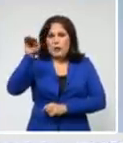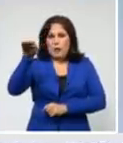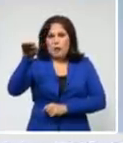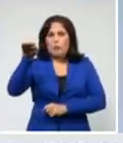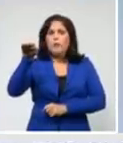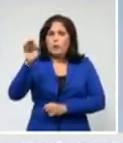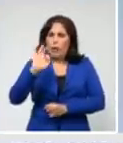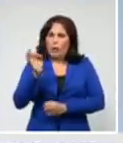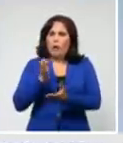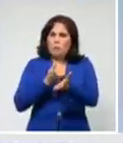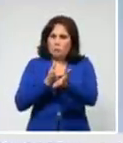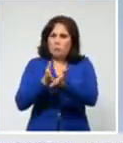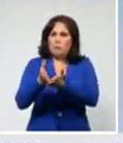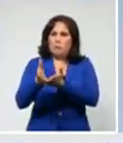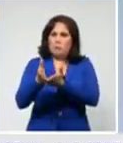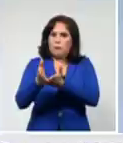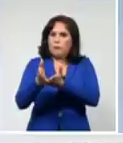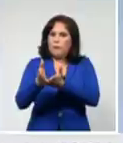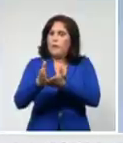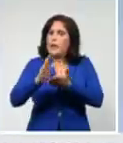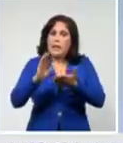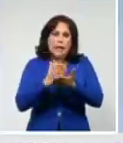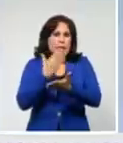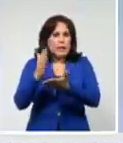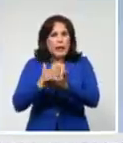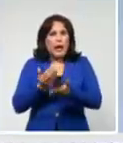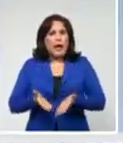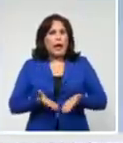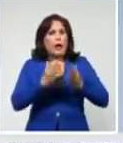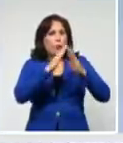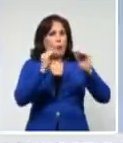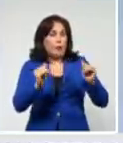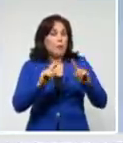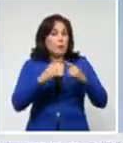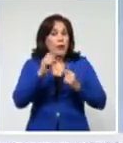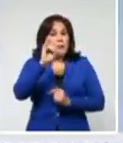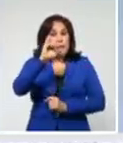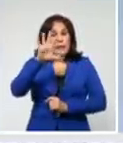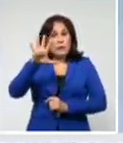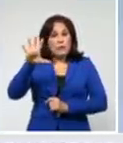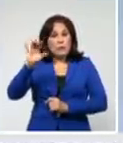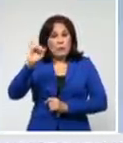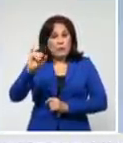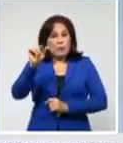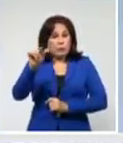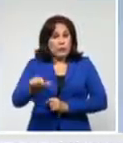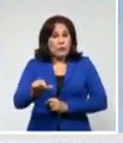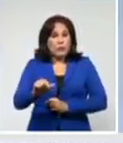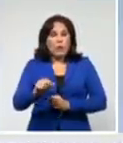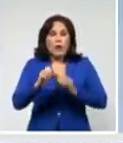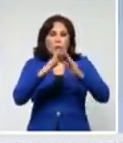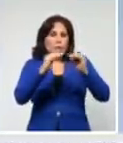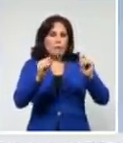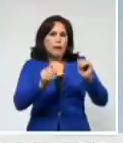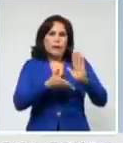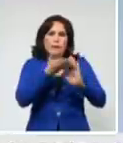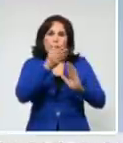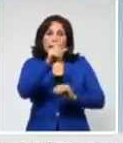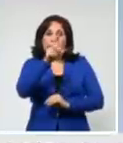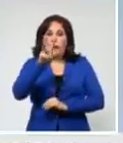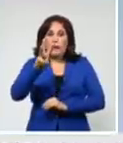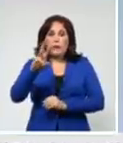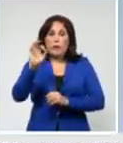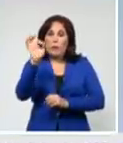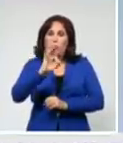todavía. Se quita de ahí todos los que se han recuperado, pues en Cuba 656, que es el 13% de todos los